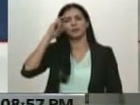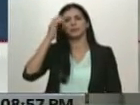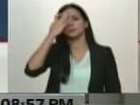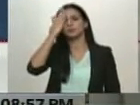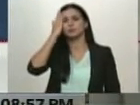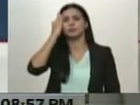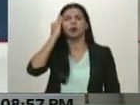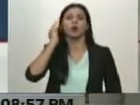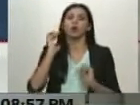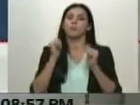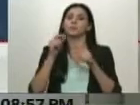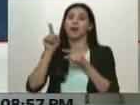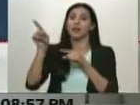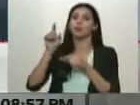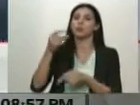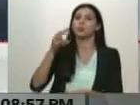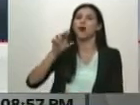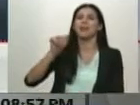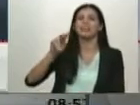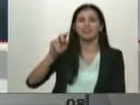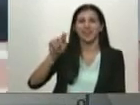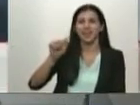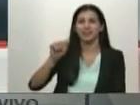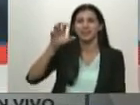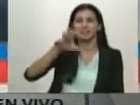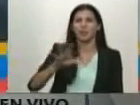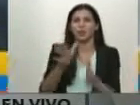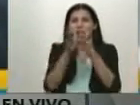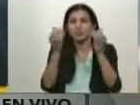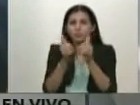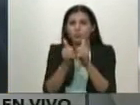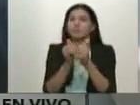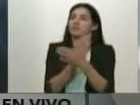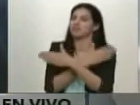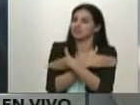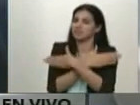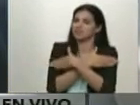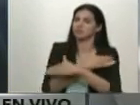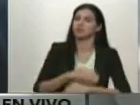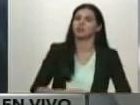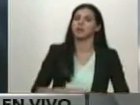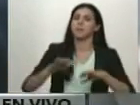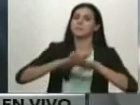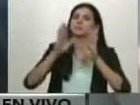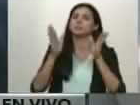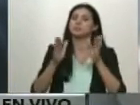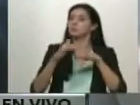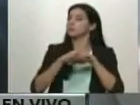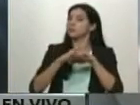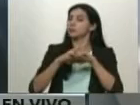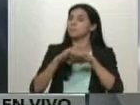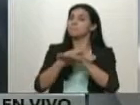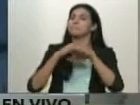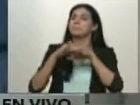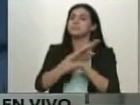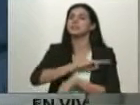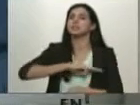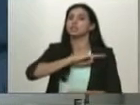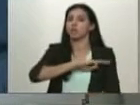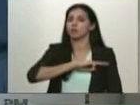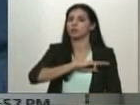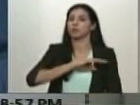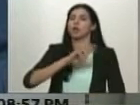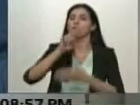desde Guanta, estado Anzoátegui, lo felicito, la misión Robinson